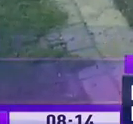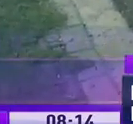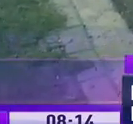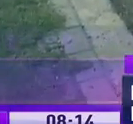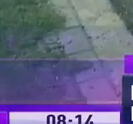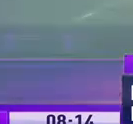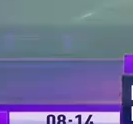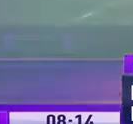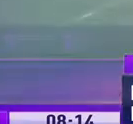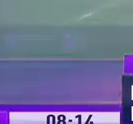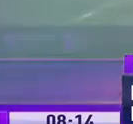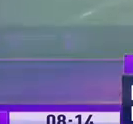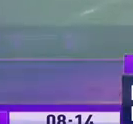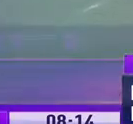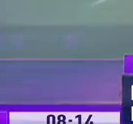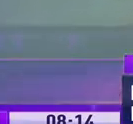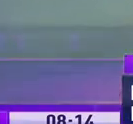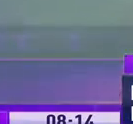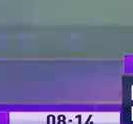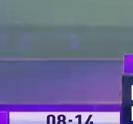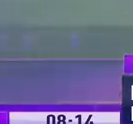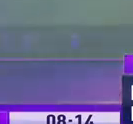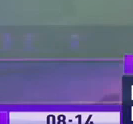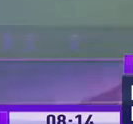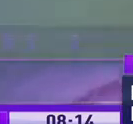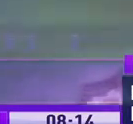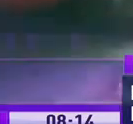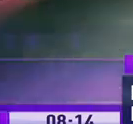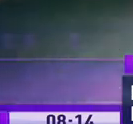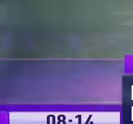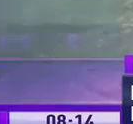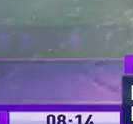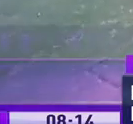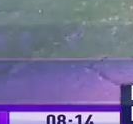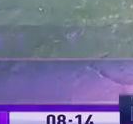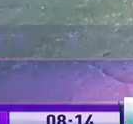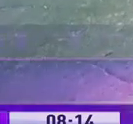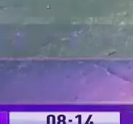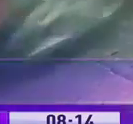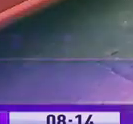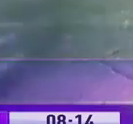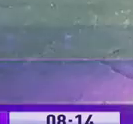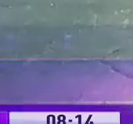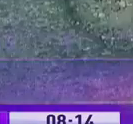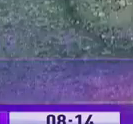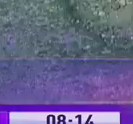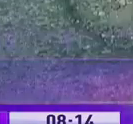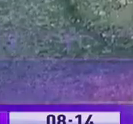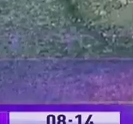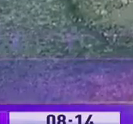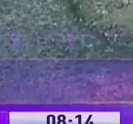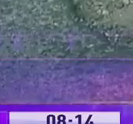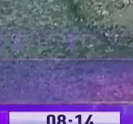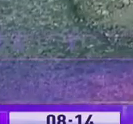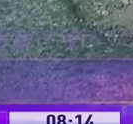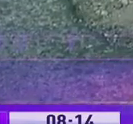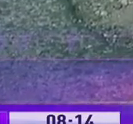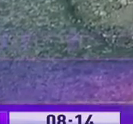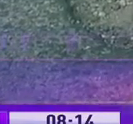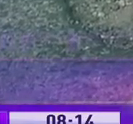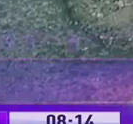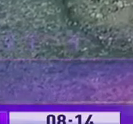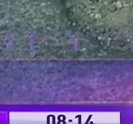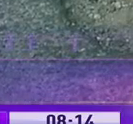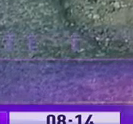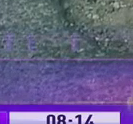están alarmados. Ya no saben qué hacer con el pavimento y tiene unos huecos como el que estamos viendo. Eso al retornar, así